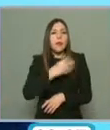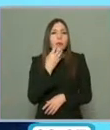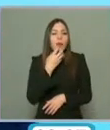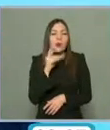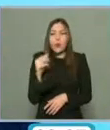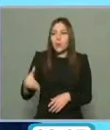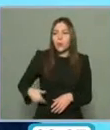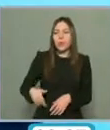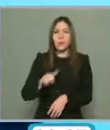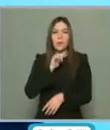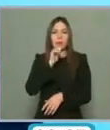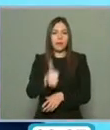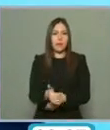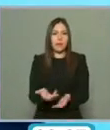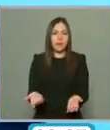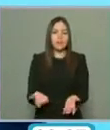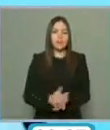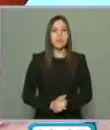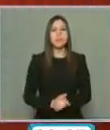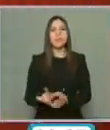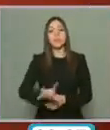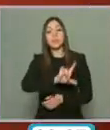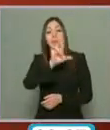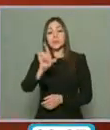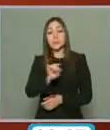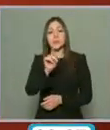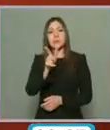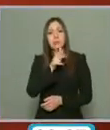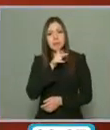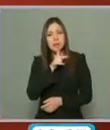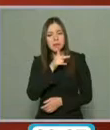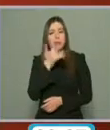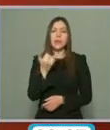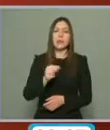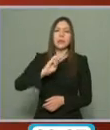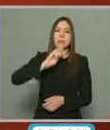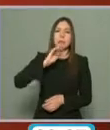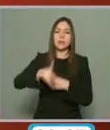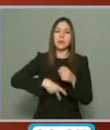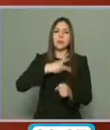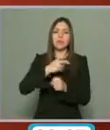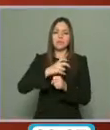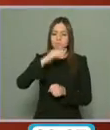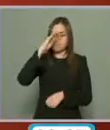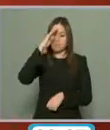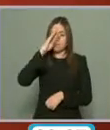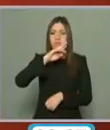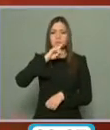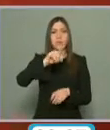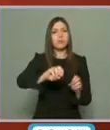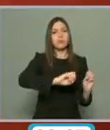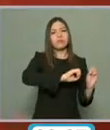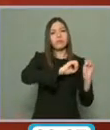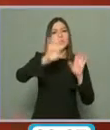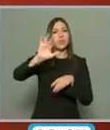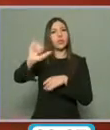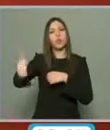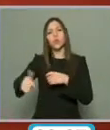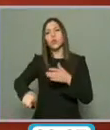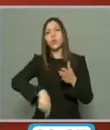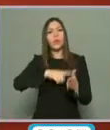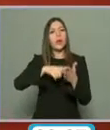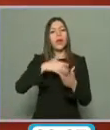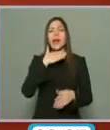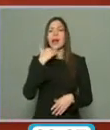Sí. Entonces, el padre y la madrastra deciden mandarla fuera de Alemania. Los abuelos ya se habían ido